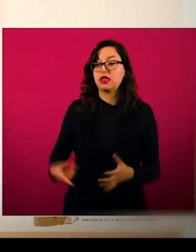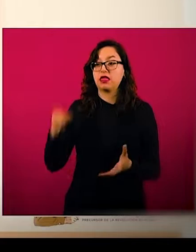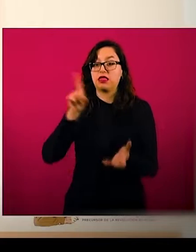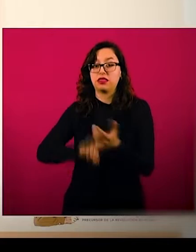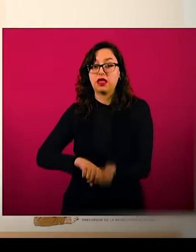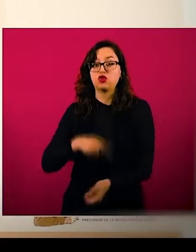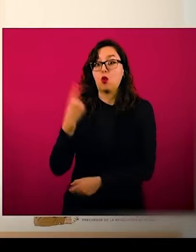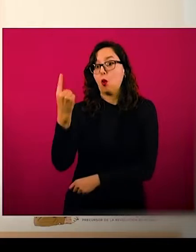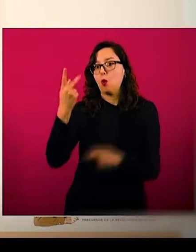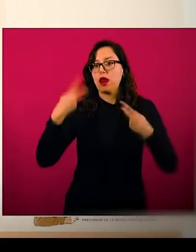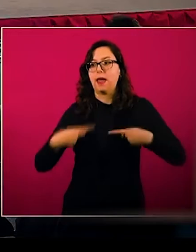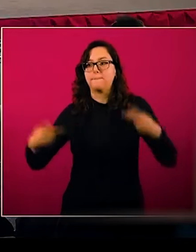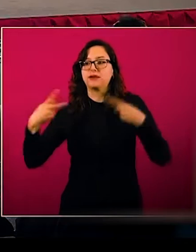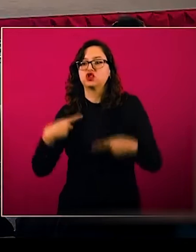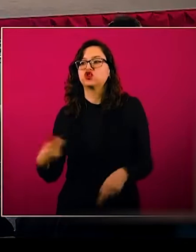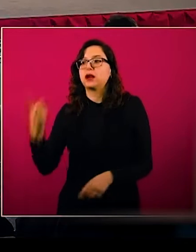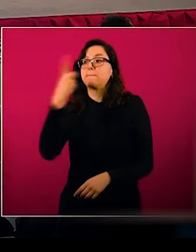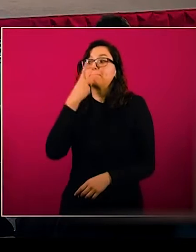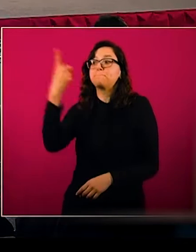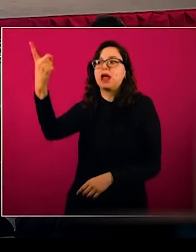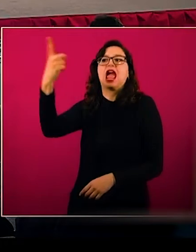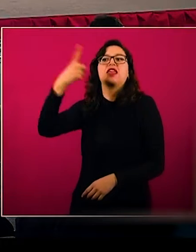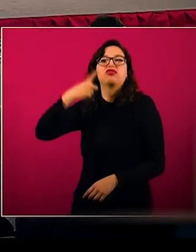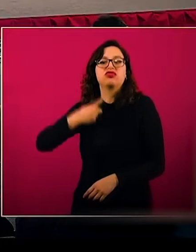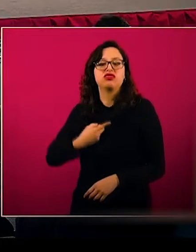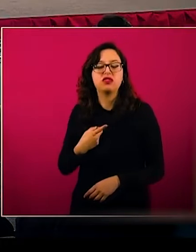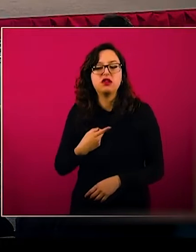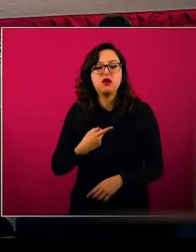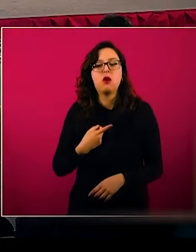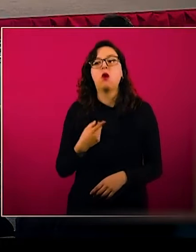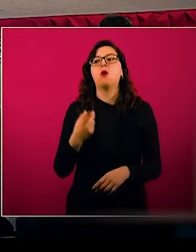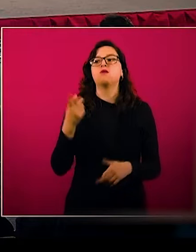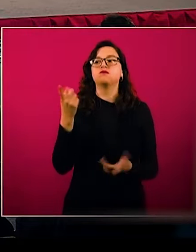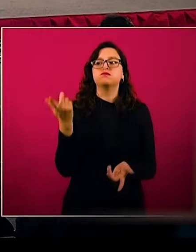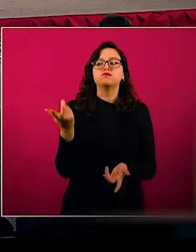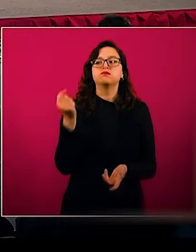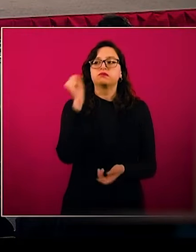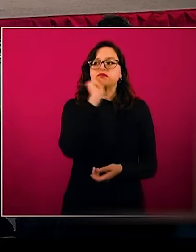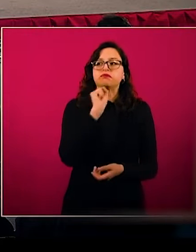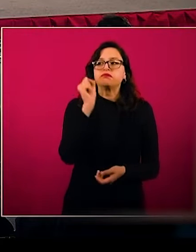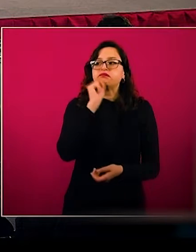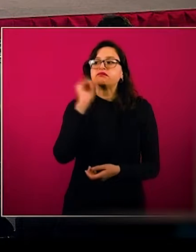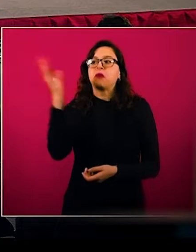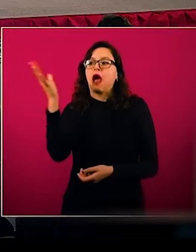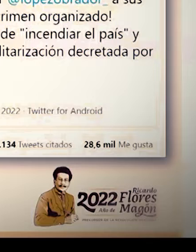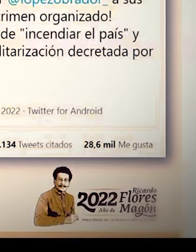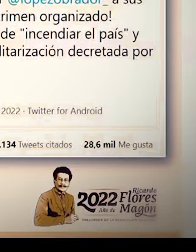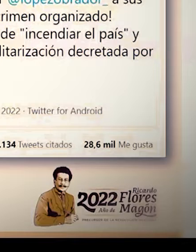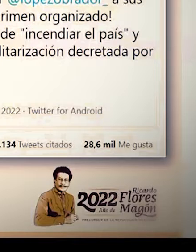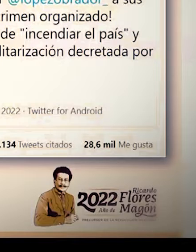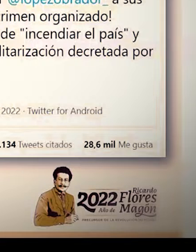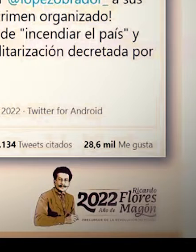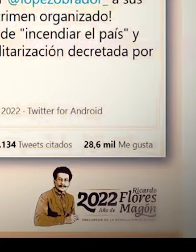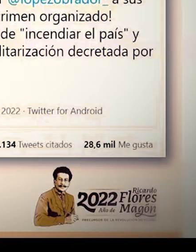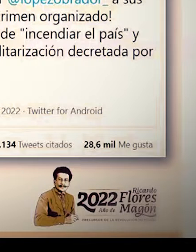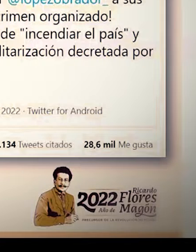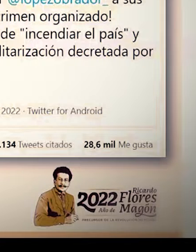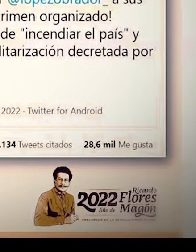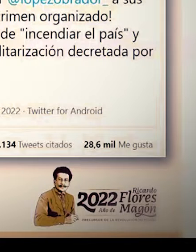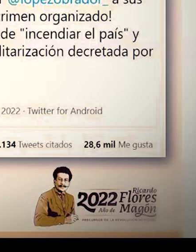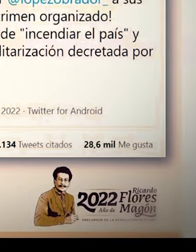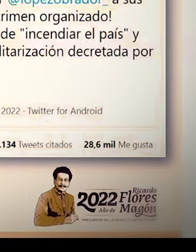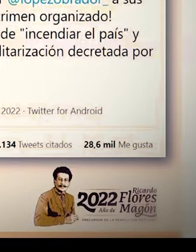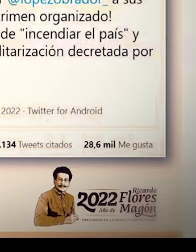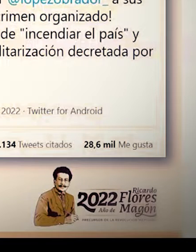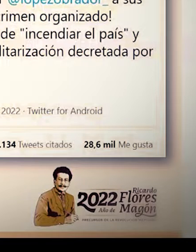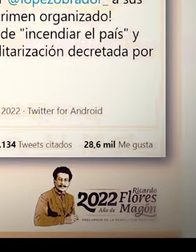mismo gobierno para desestabilizar, para luego imponer el orden y militarizar al país. Como